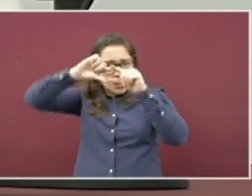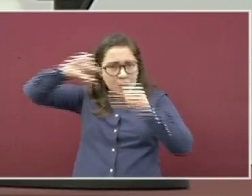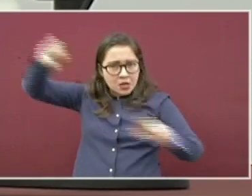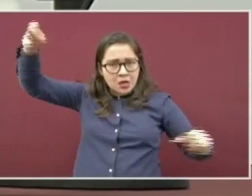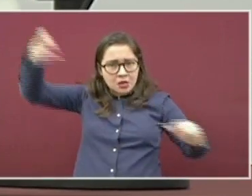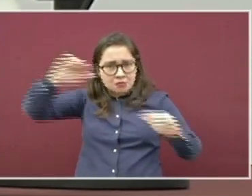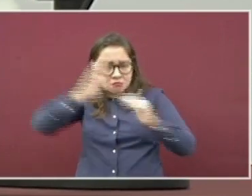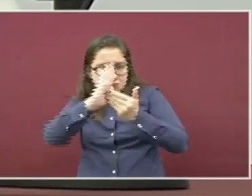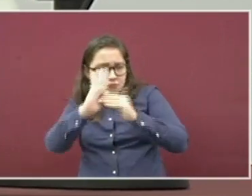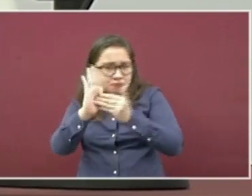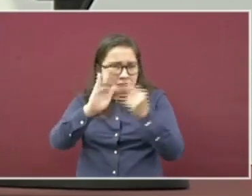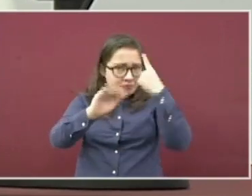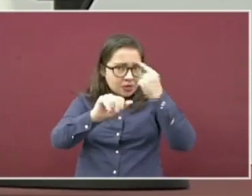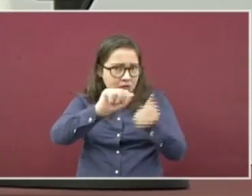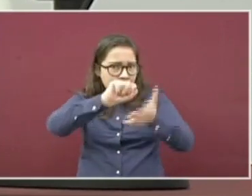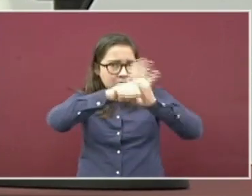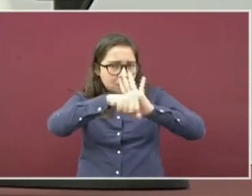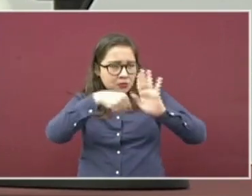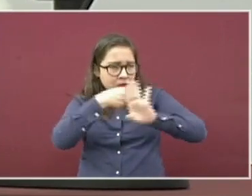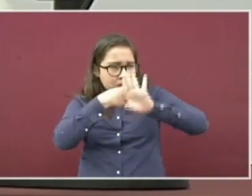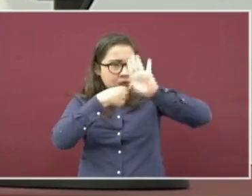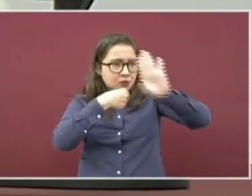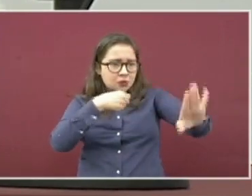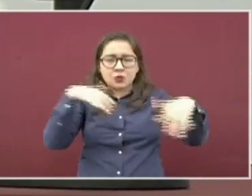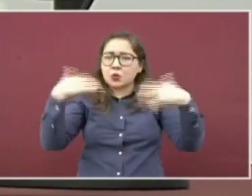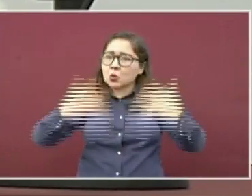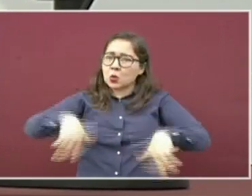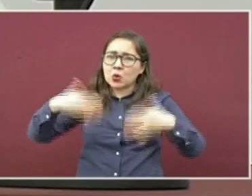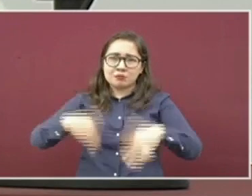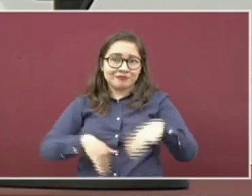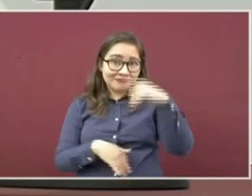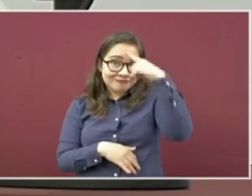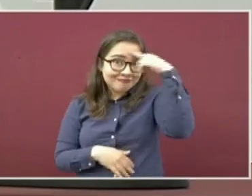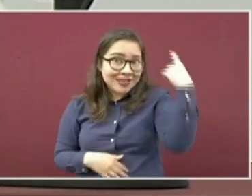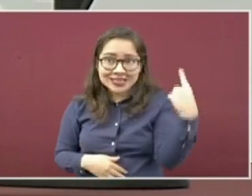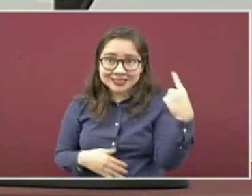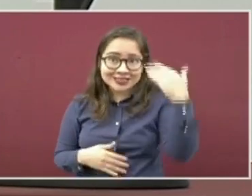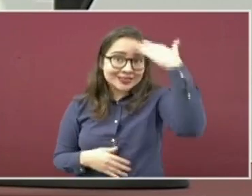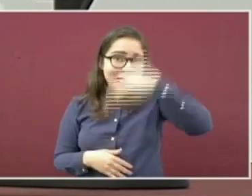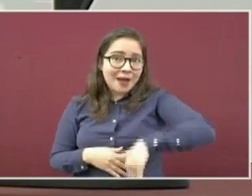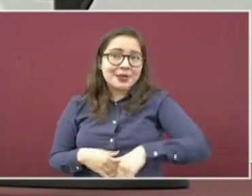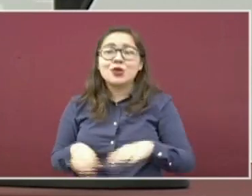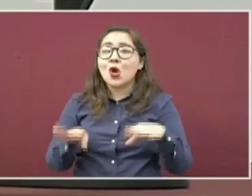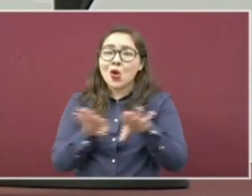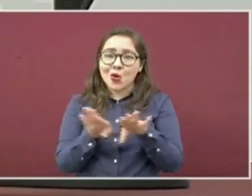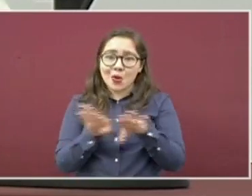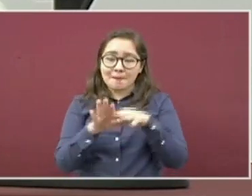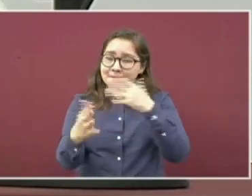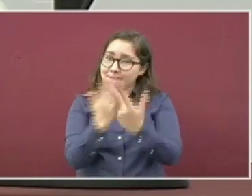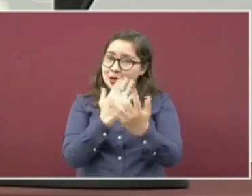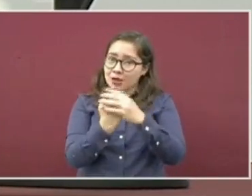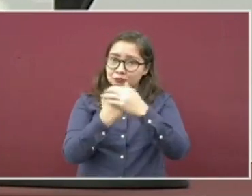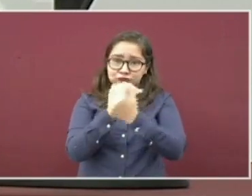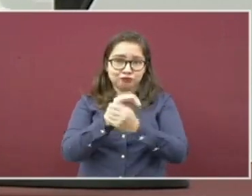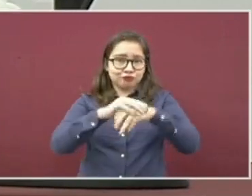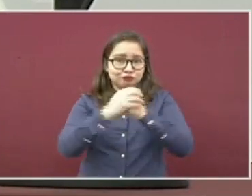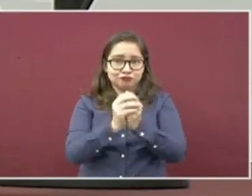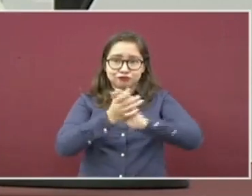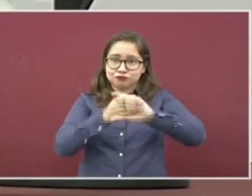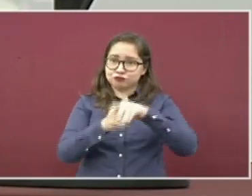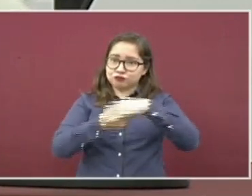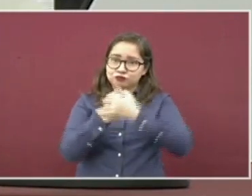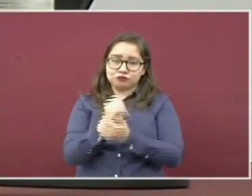el coronavirus. De una manera muy fácil, lavando frecuentemente y de manera correcta